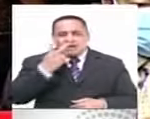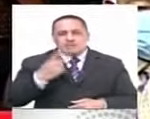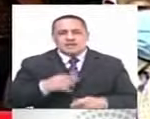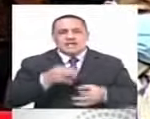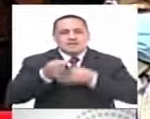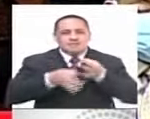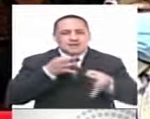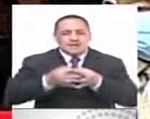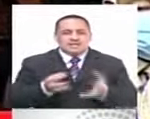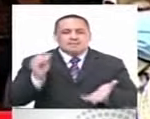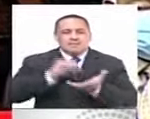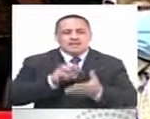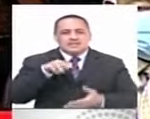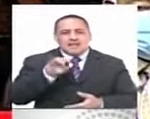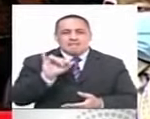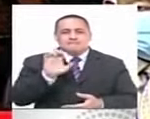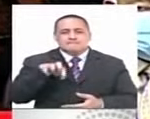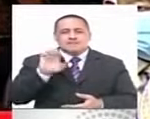pequeña y microempresa,